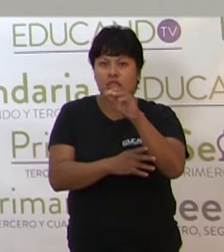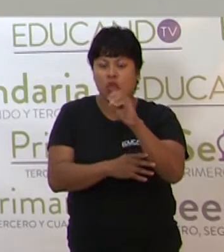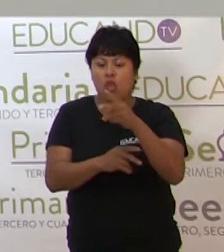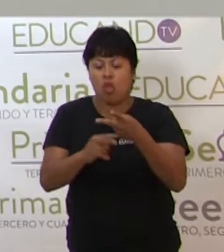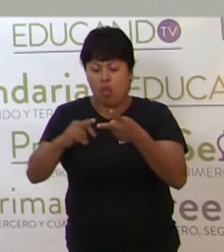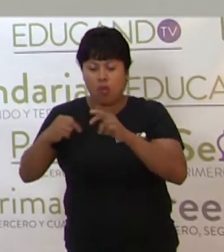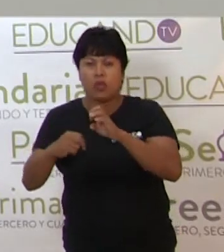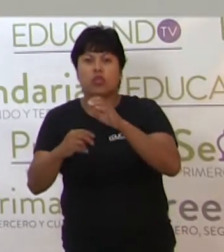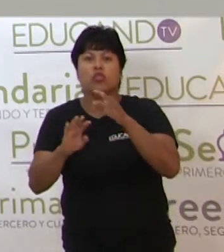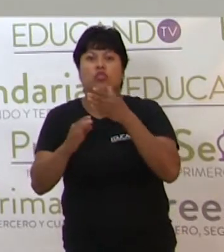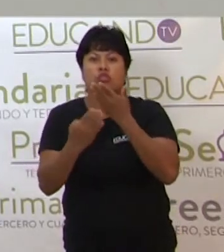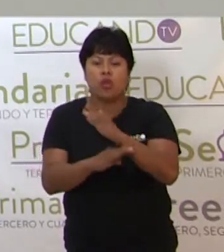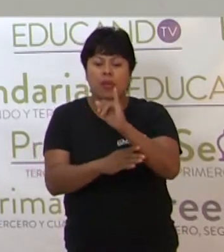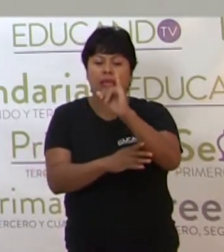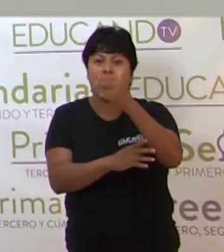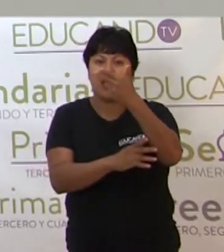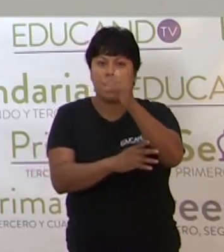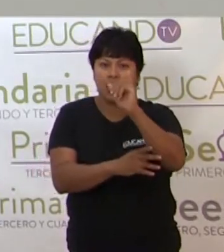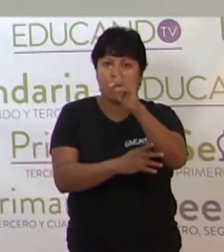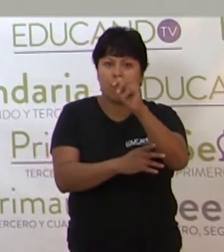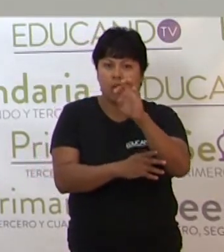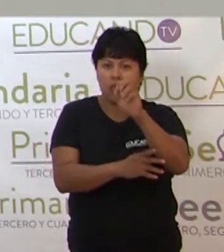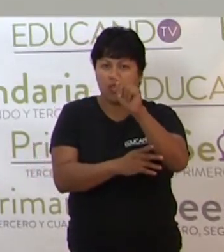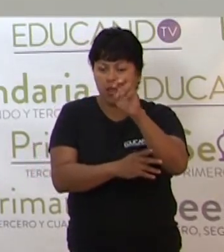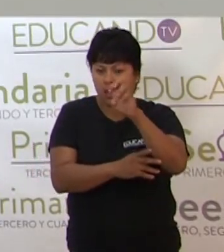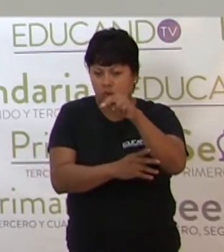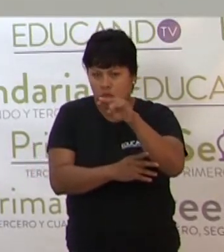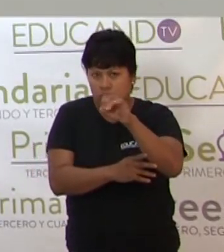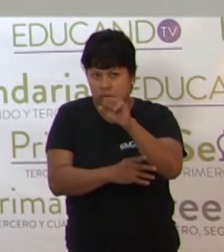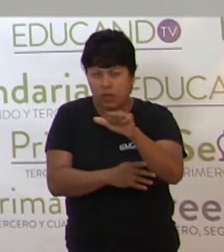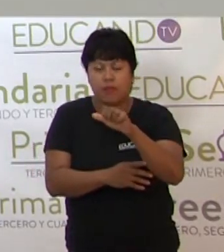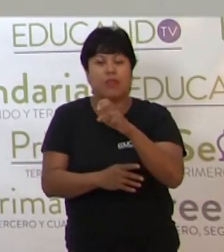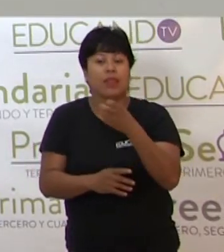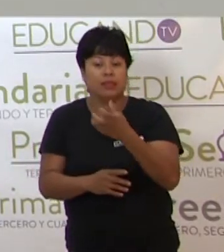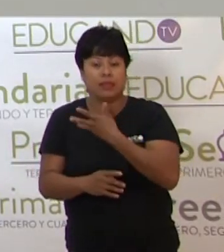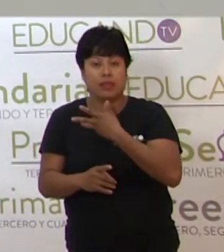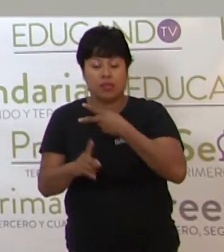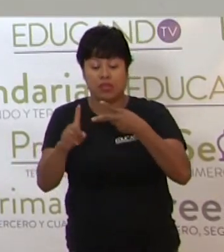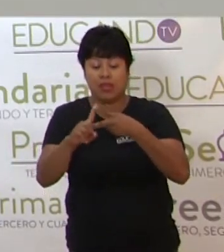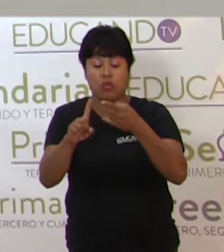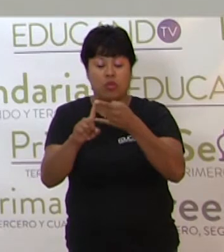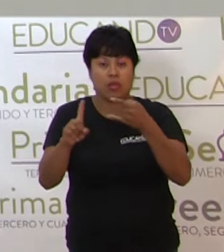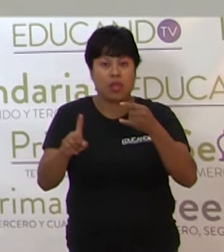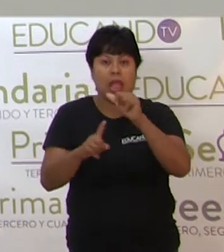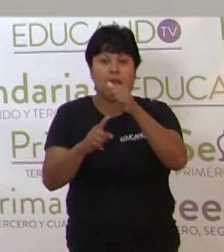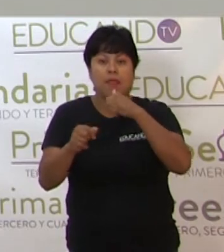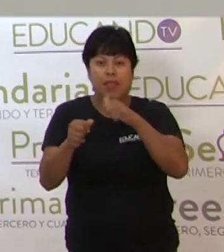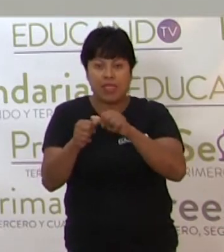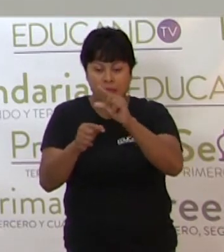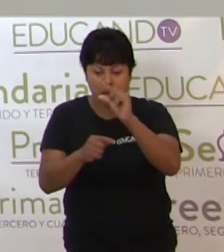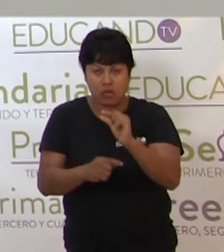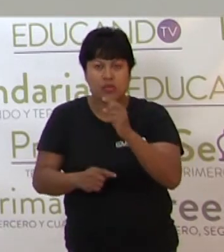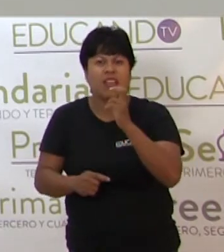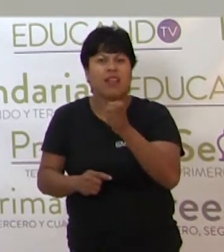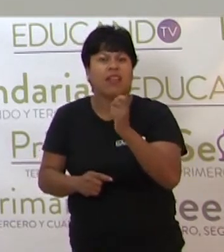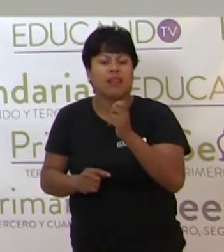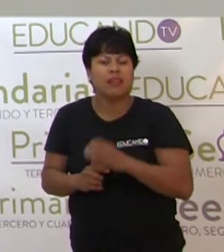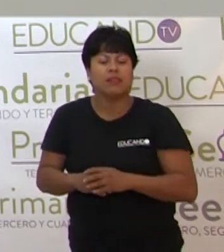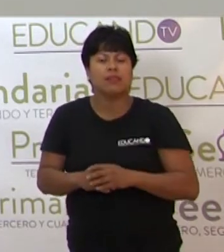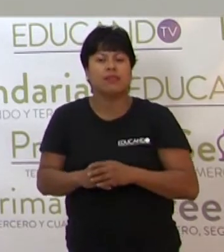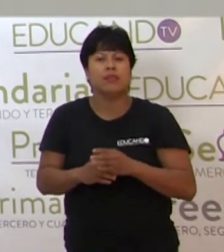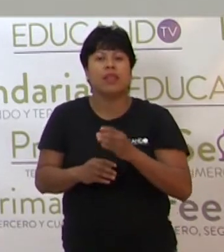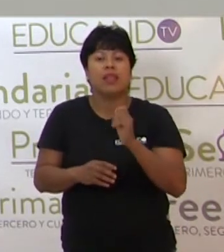sobre hipotenusa. Tenemos el triángulo rectángulo. La letra A minúscula, ¿sí?, nos representa